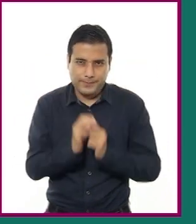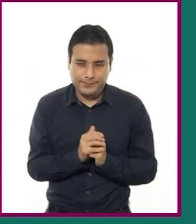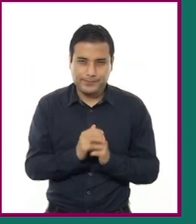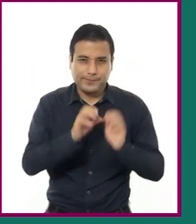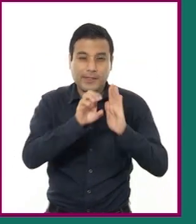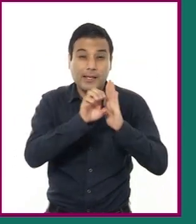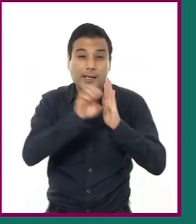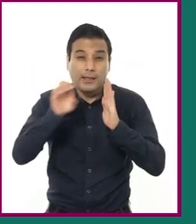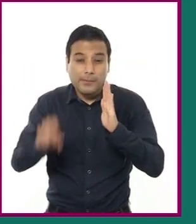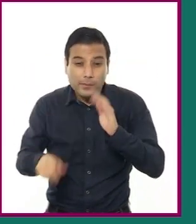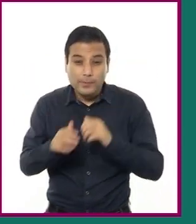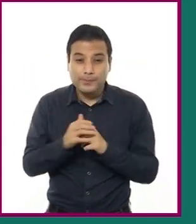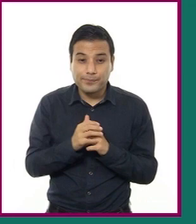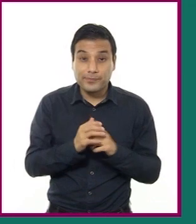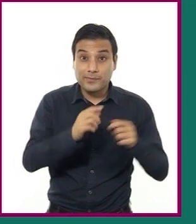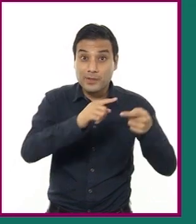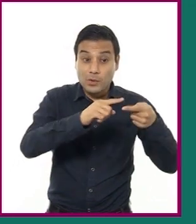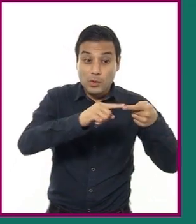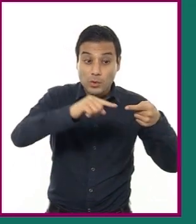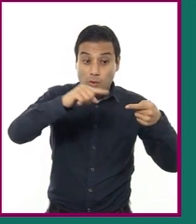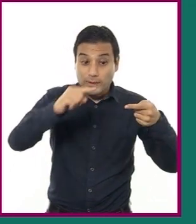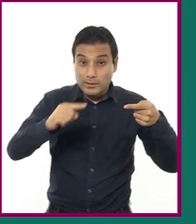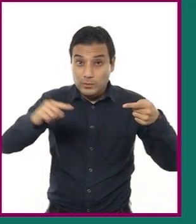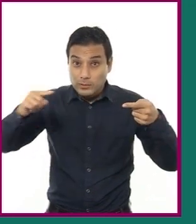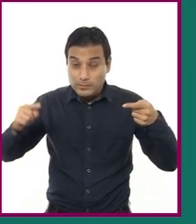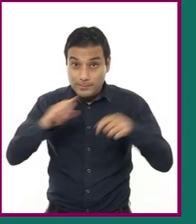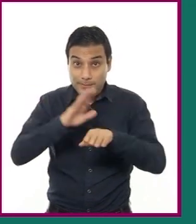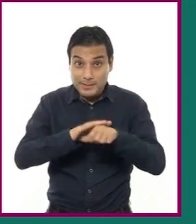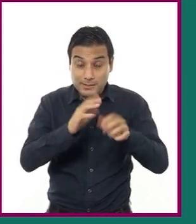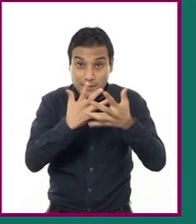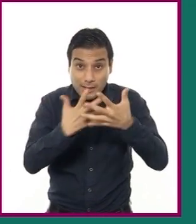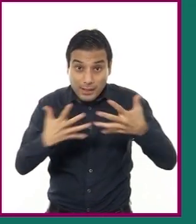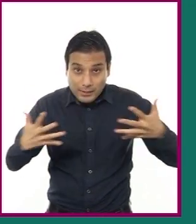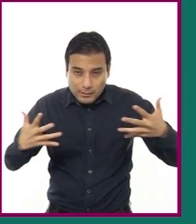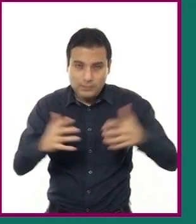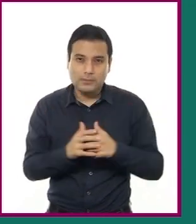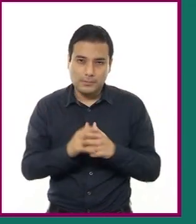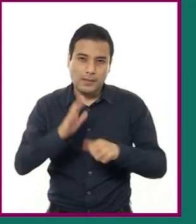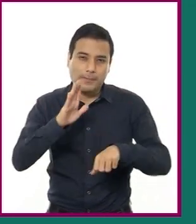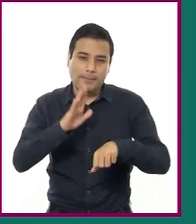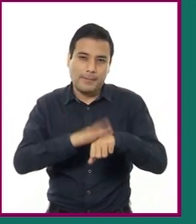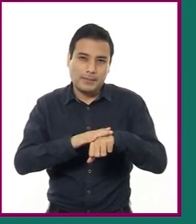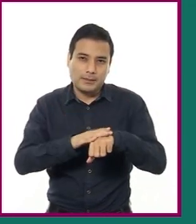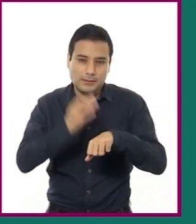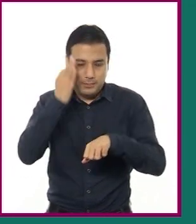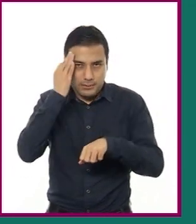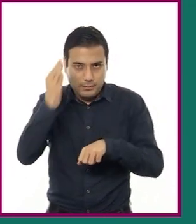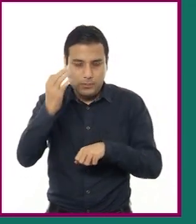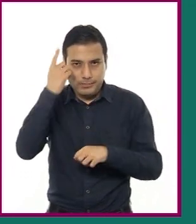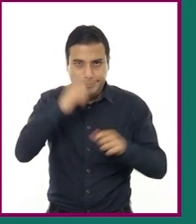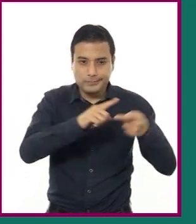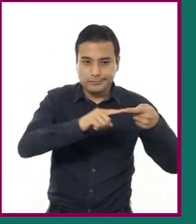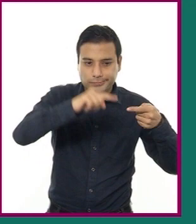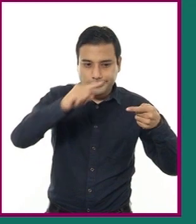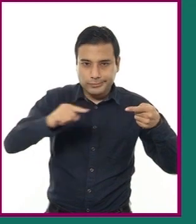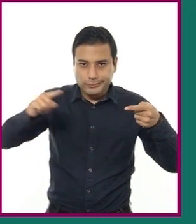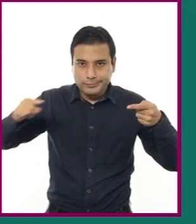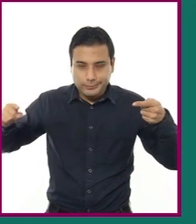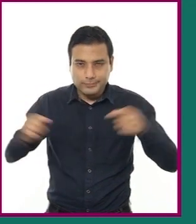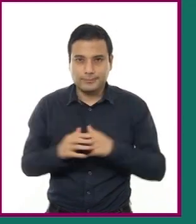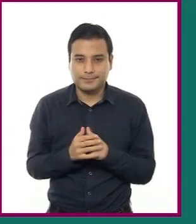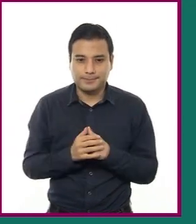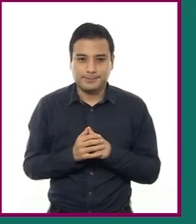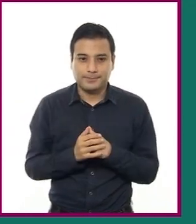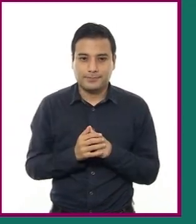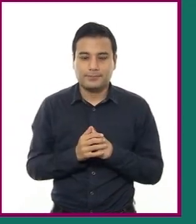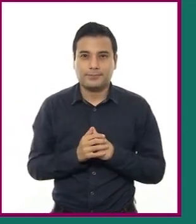longitud de onda es mayor, se recorre más distancia para completar un ciclo. Eso nos dará una onda con pocos ciclos completos